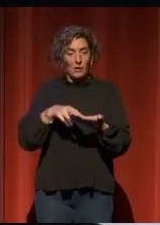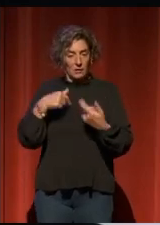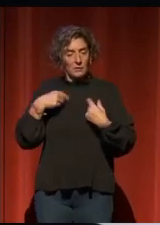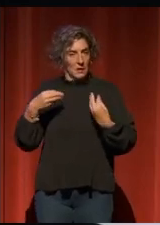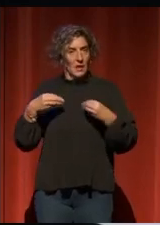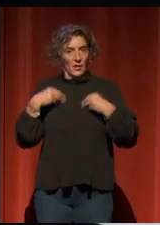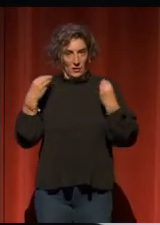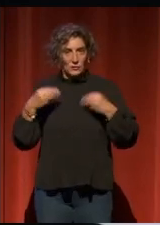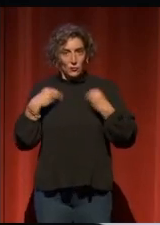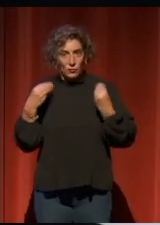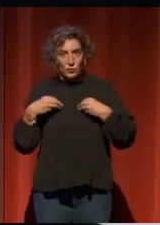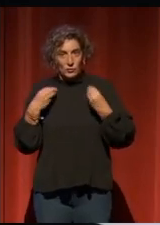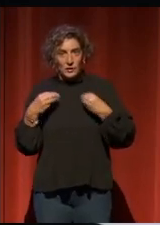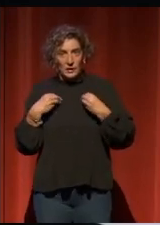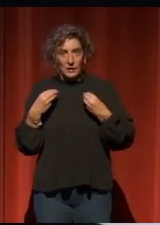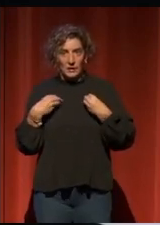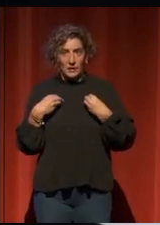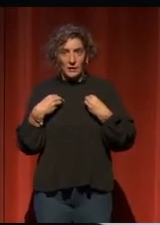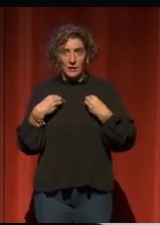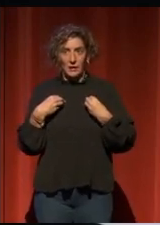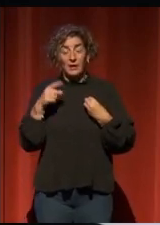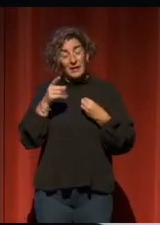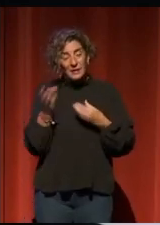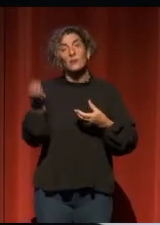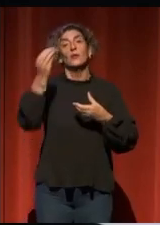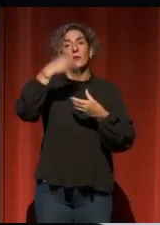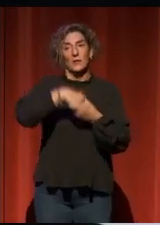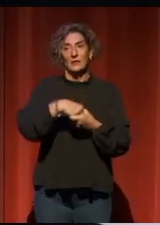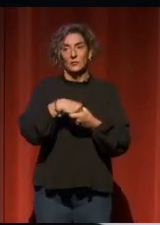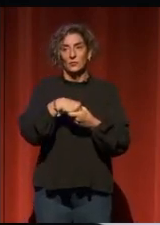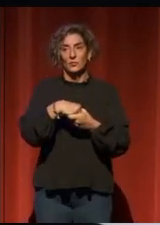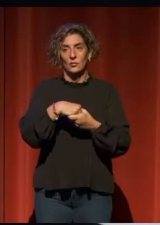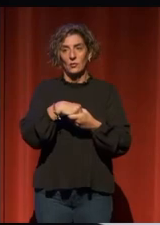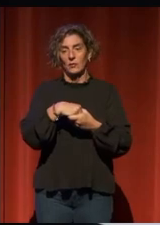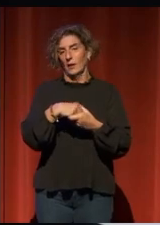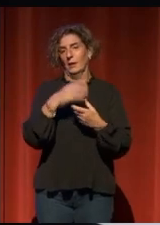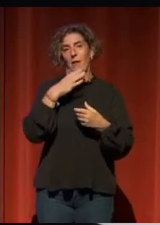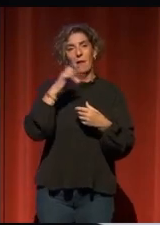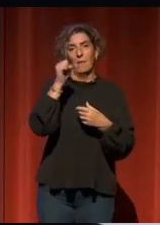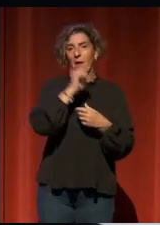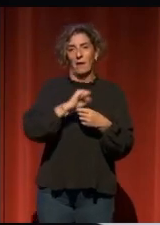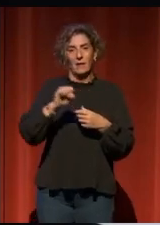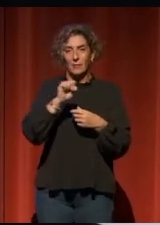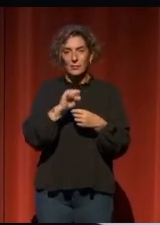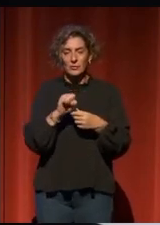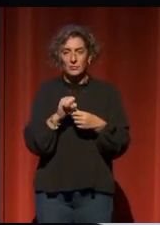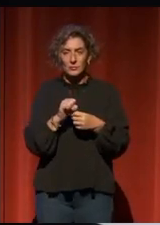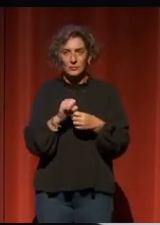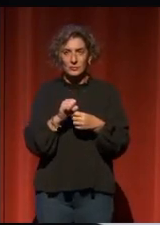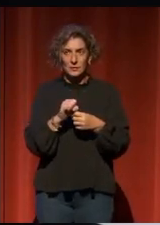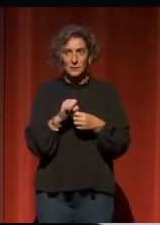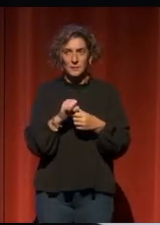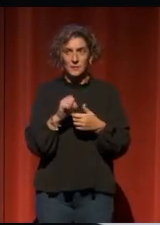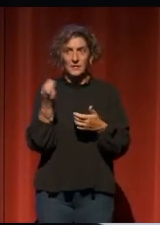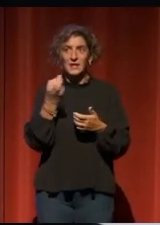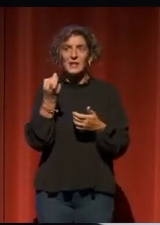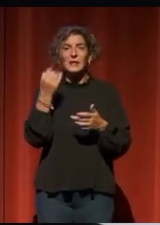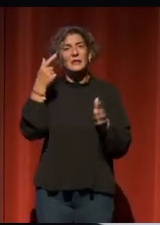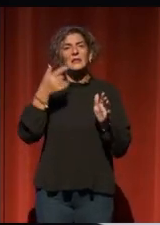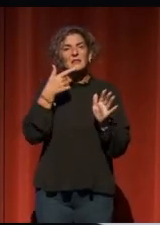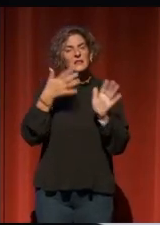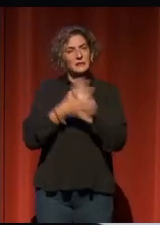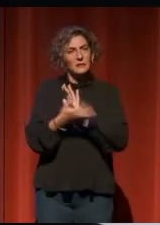forma parte de ese extraño fenómeno que tiene algo de sueño y también de magia, que consiste en